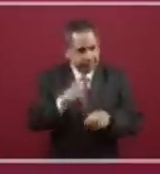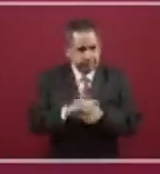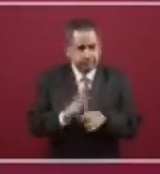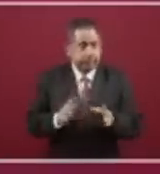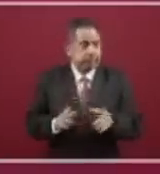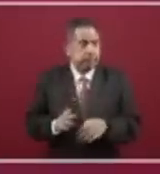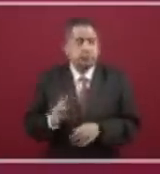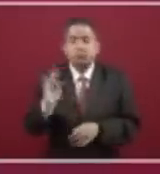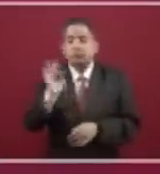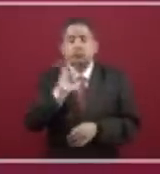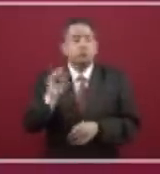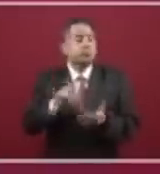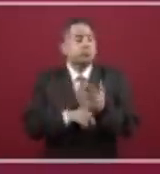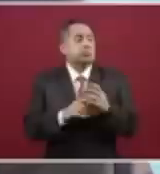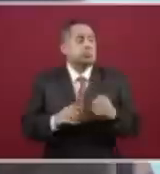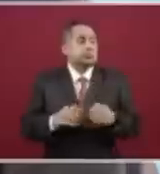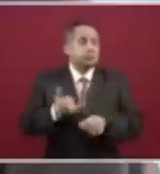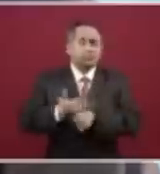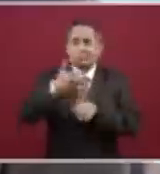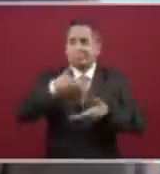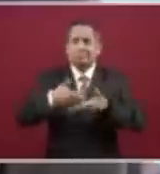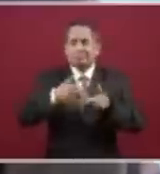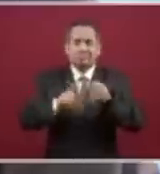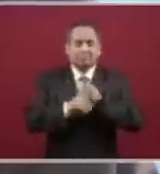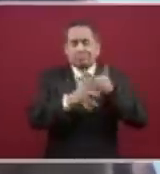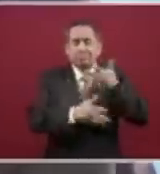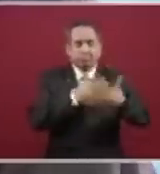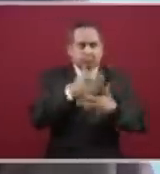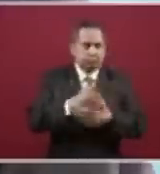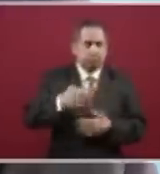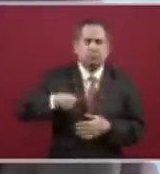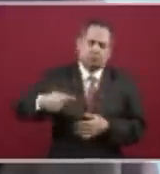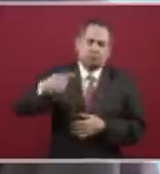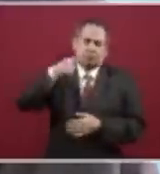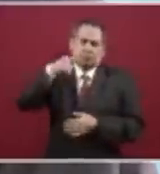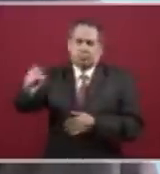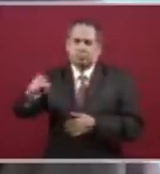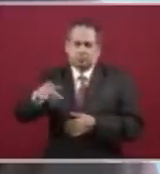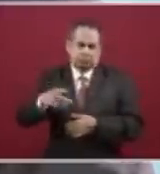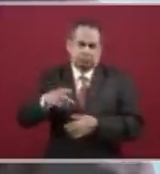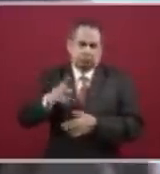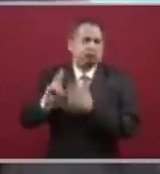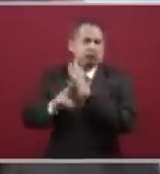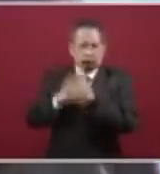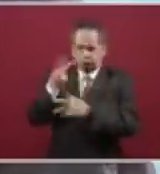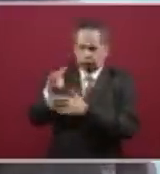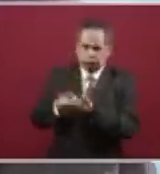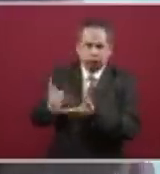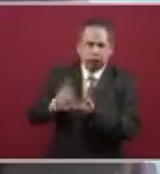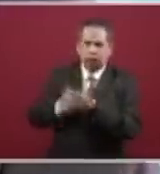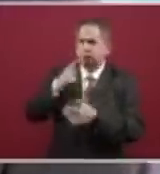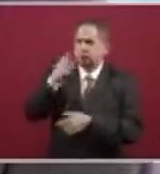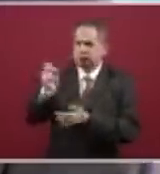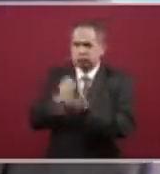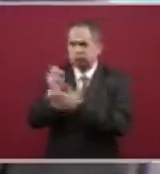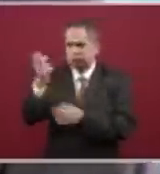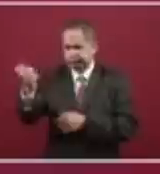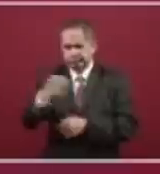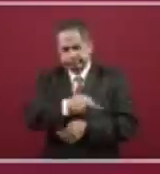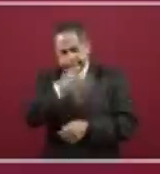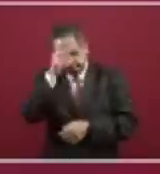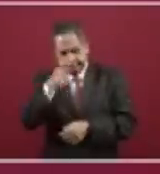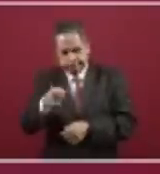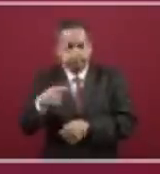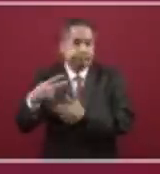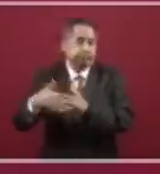cuando hay aún una obstrucción de esa naturaleza haya una demanda que nosotros ratificamos y que se sigue ya